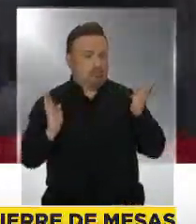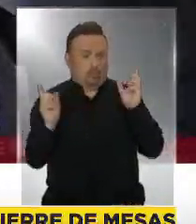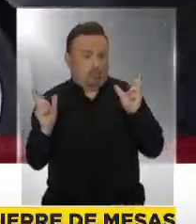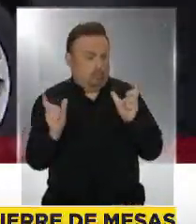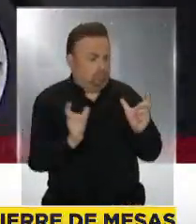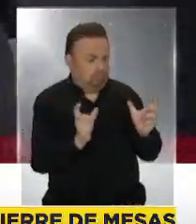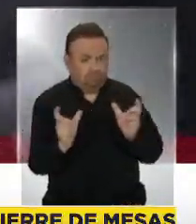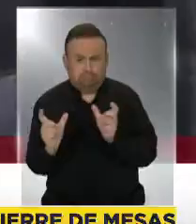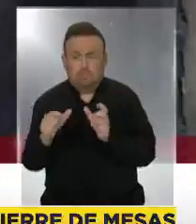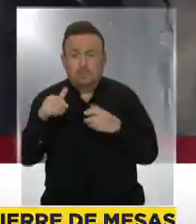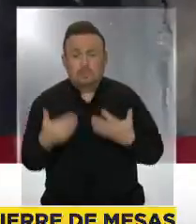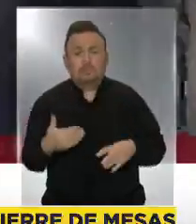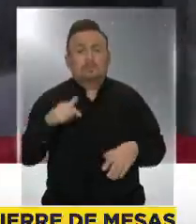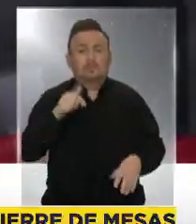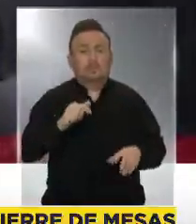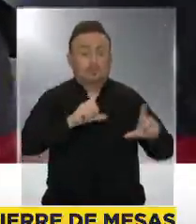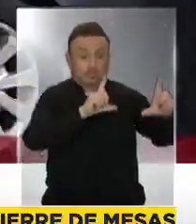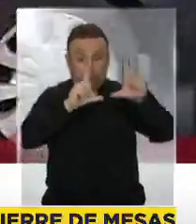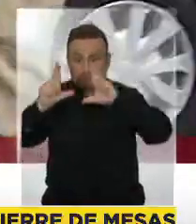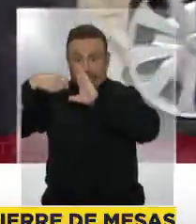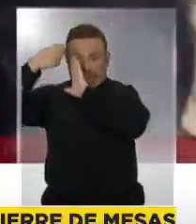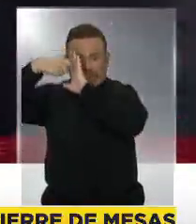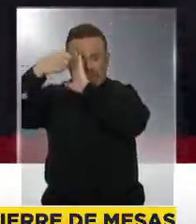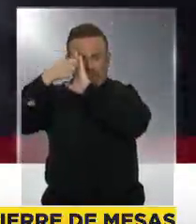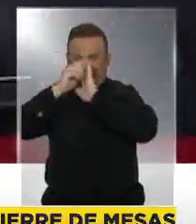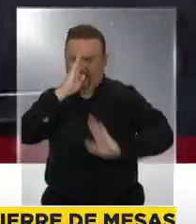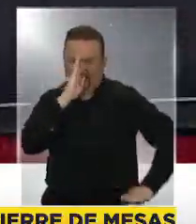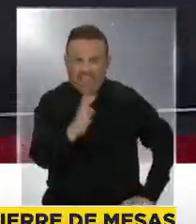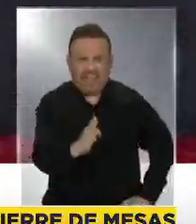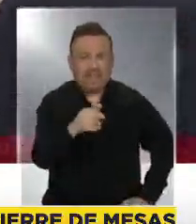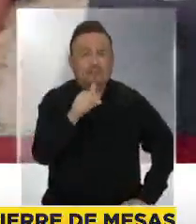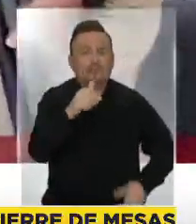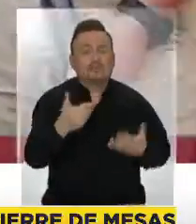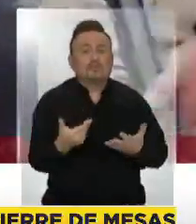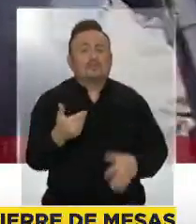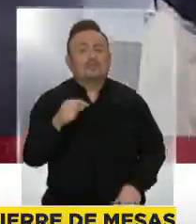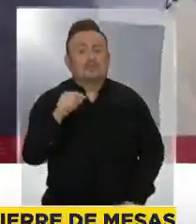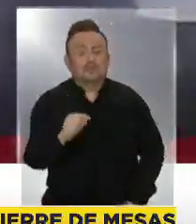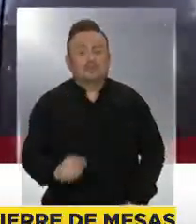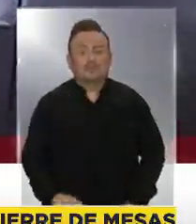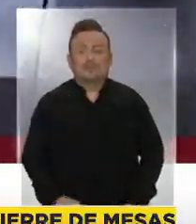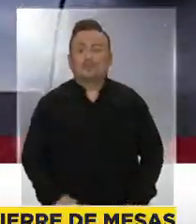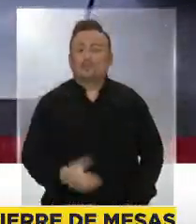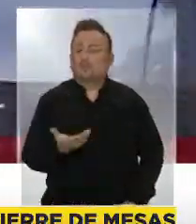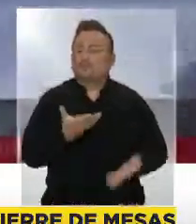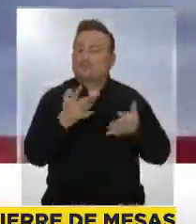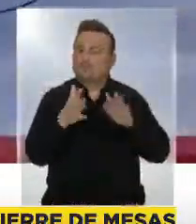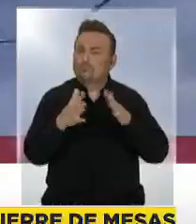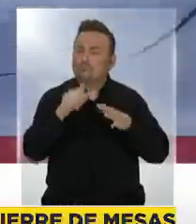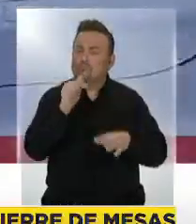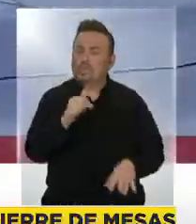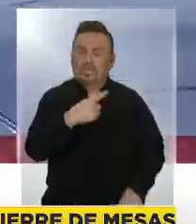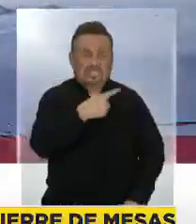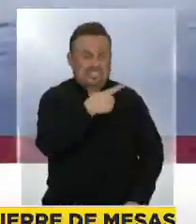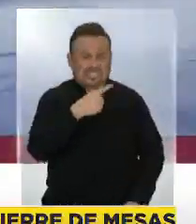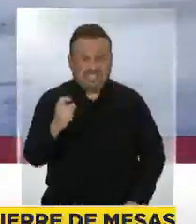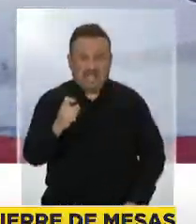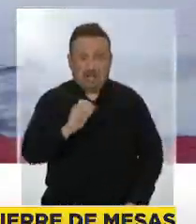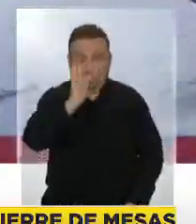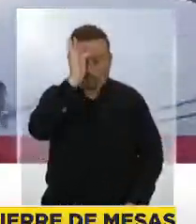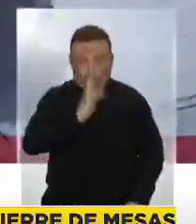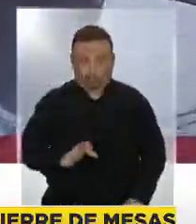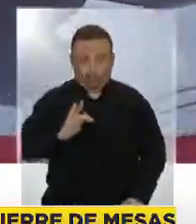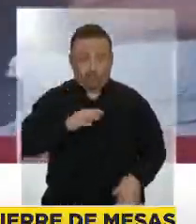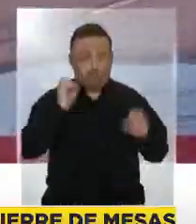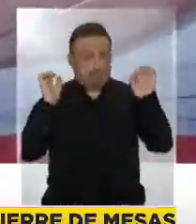es un amplio operativo. Estamos con las imágenes en vivo de José Ríos, porque hablamos de fácilmente 100 funcionarios que están acá en la